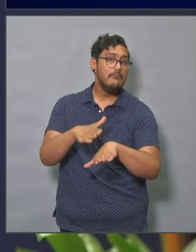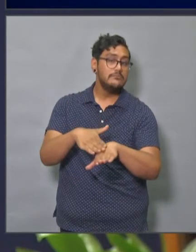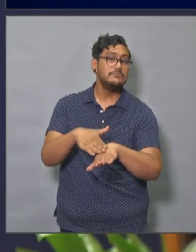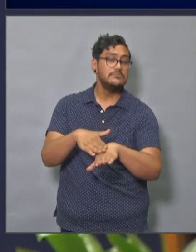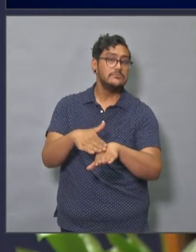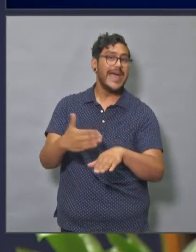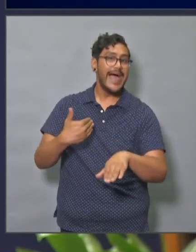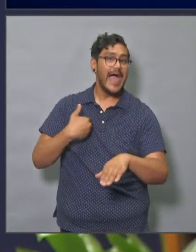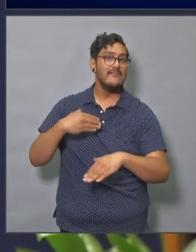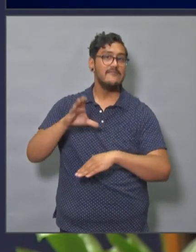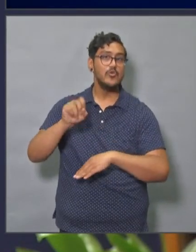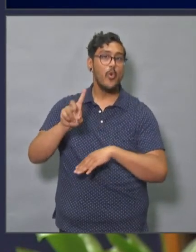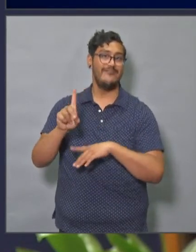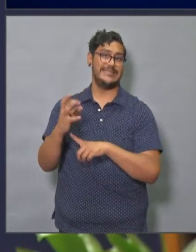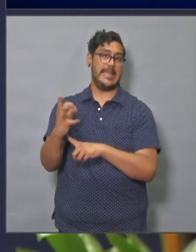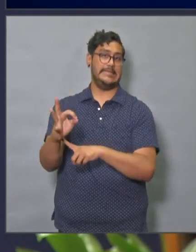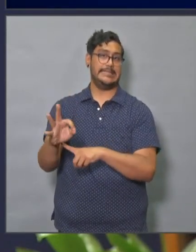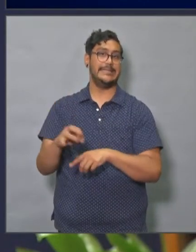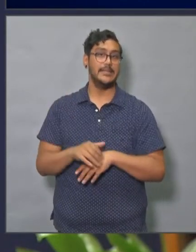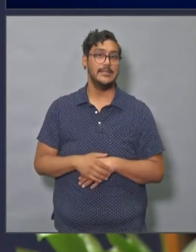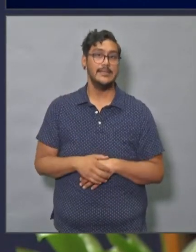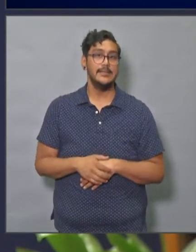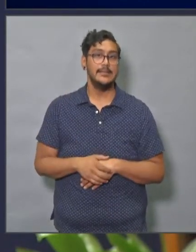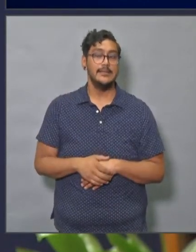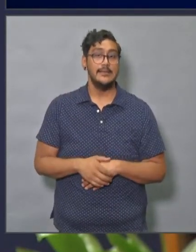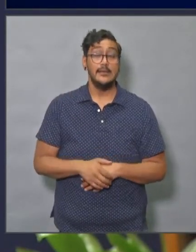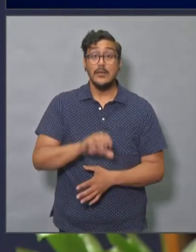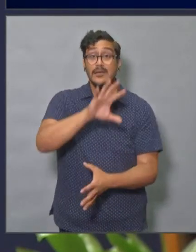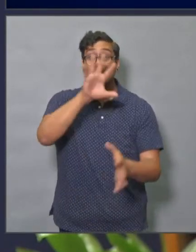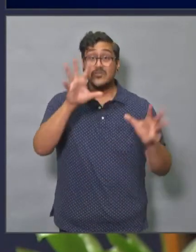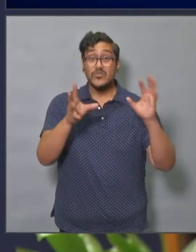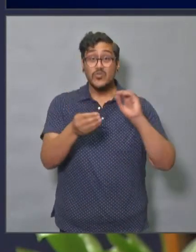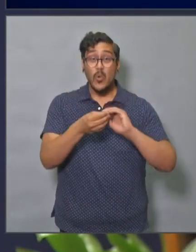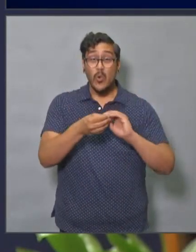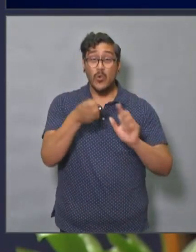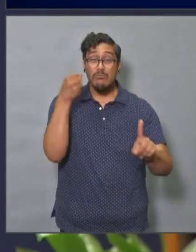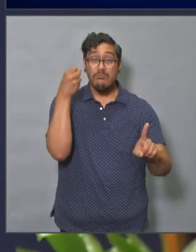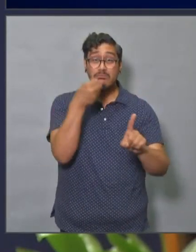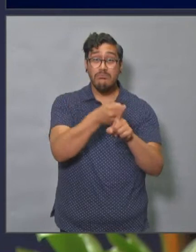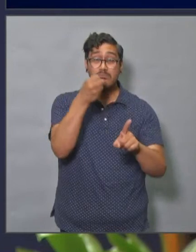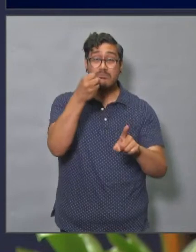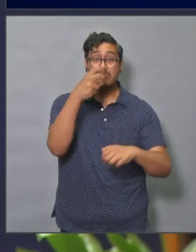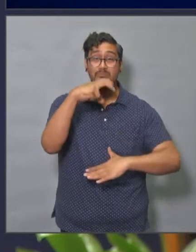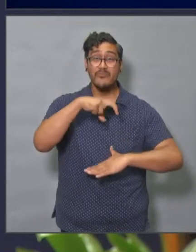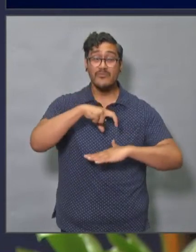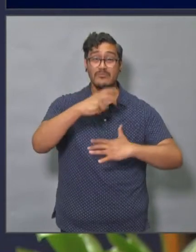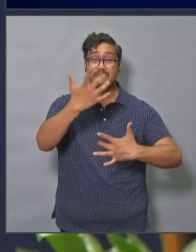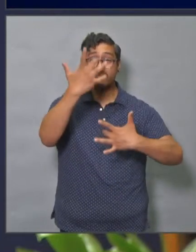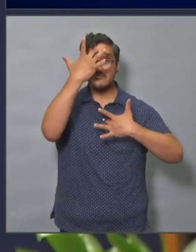ser COVID-19. El número total de casos confirmados en entornos